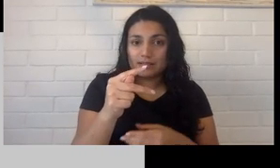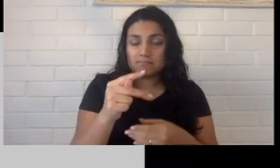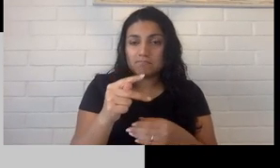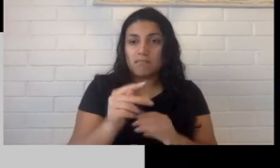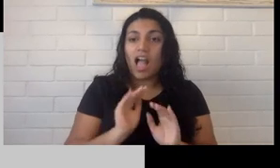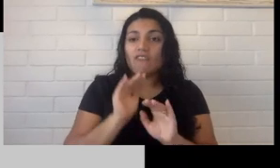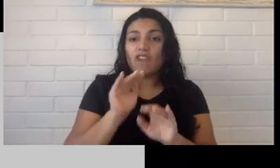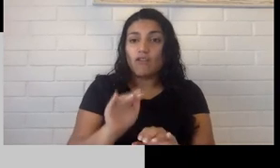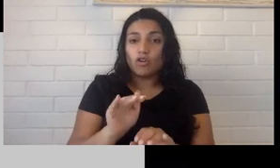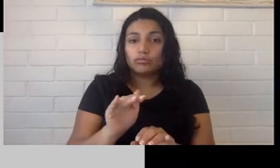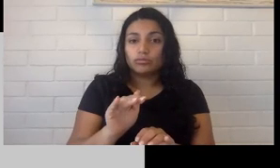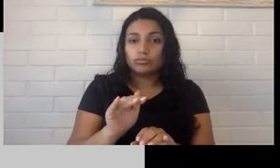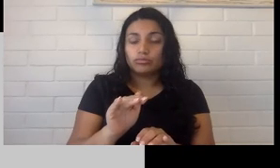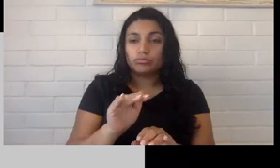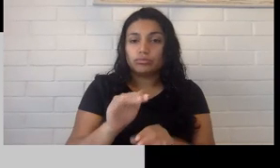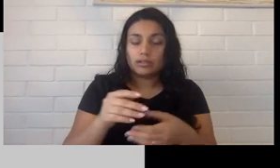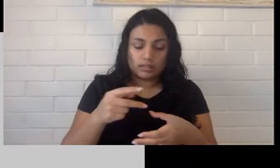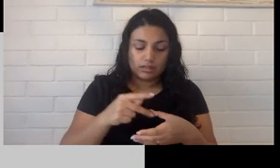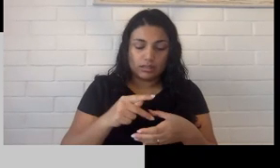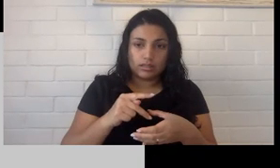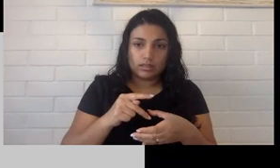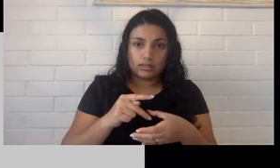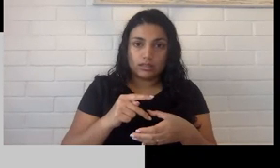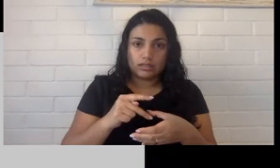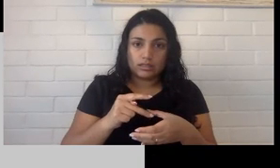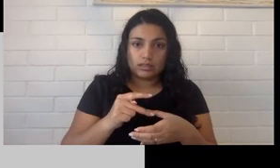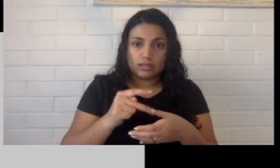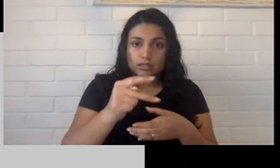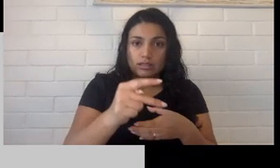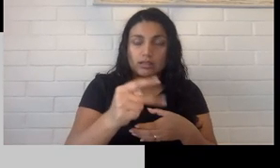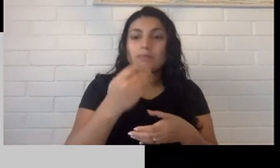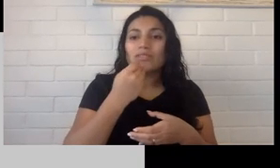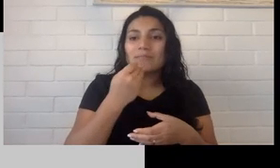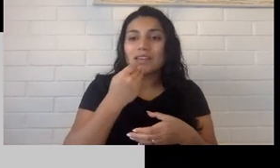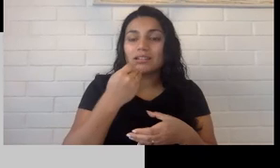potasio, pero por otra parte el gradiente eléctrico es hacia el interior,